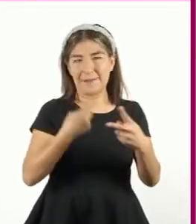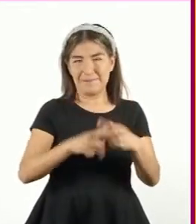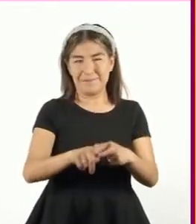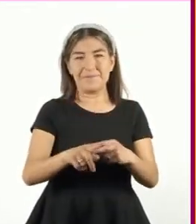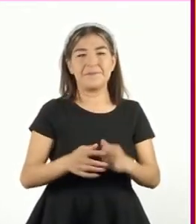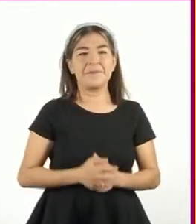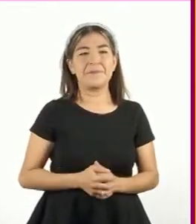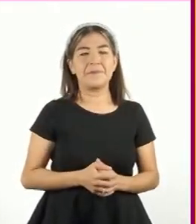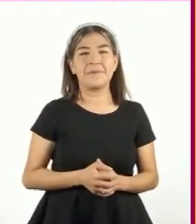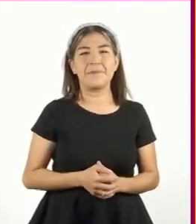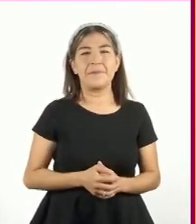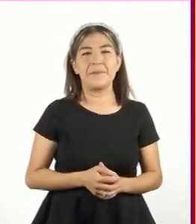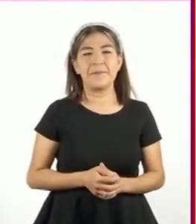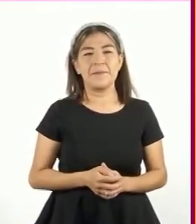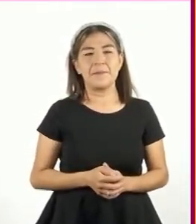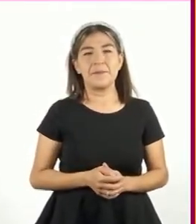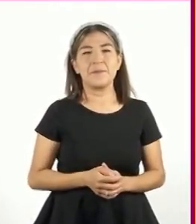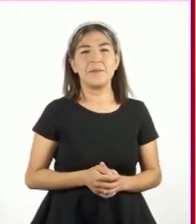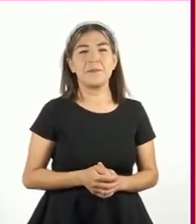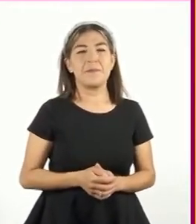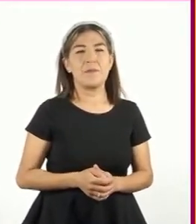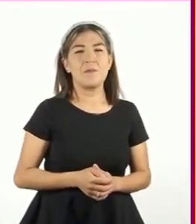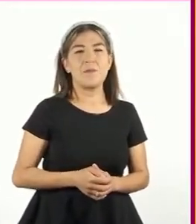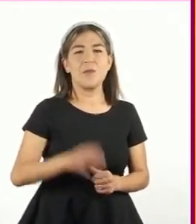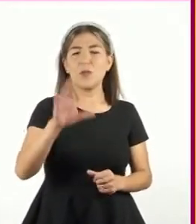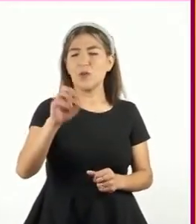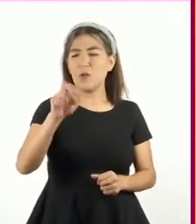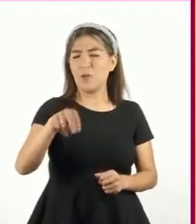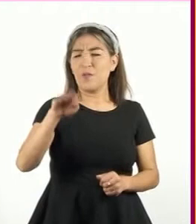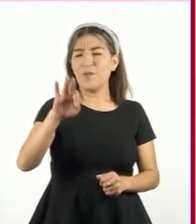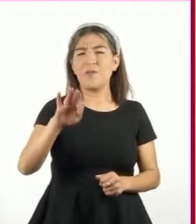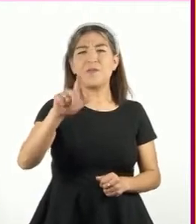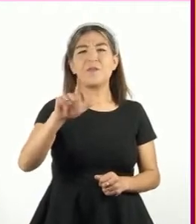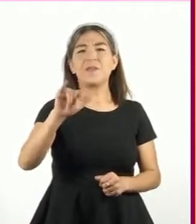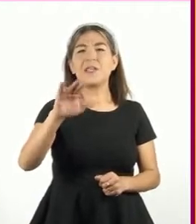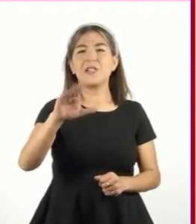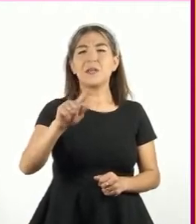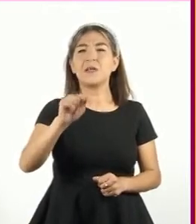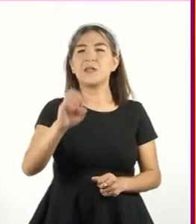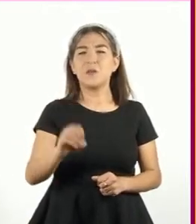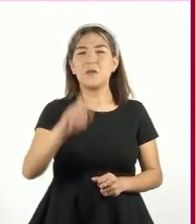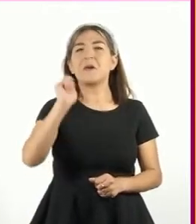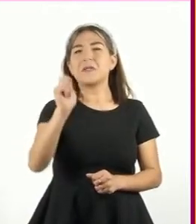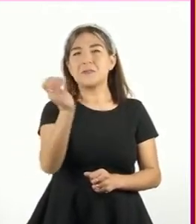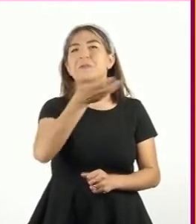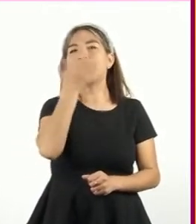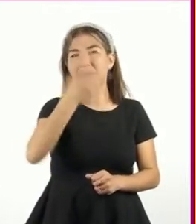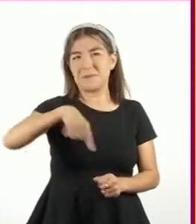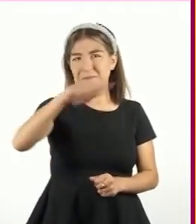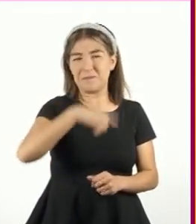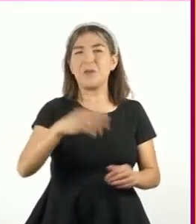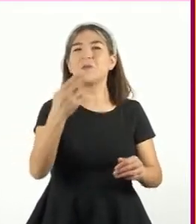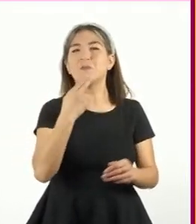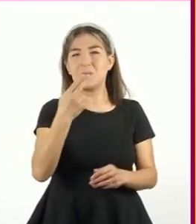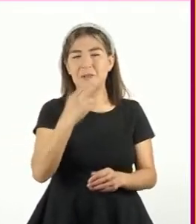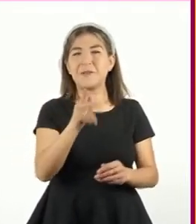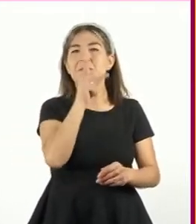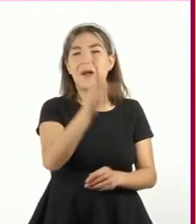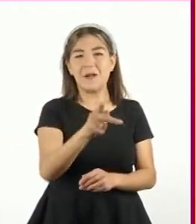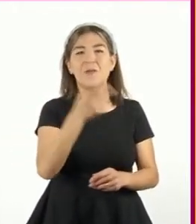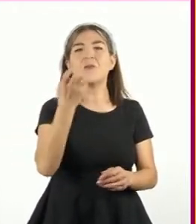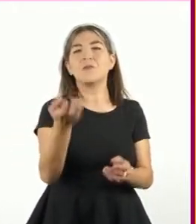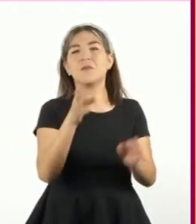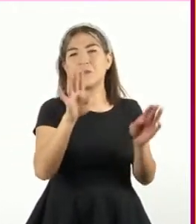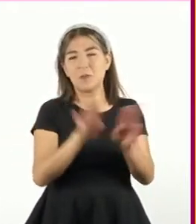comenzamos? La palabra conflicto es muy común en nuestro vocabulario cotidiano. No solo la oímos en los